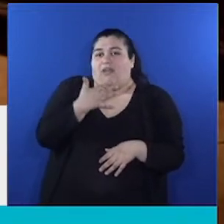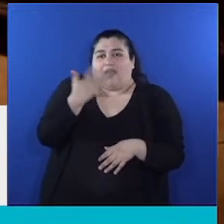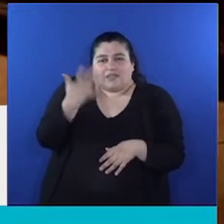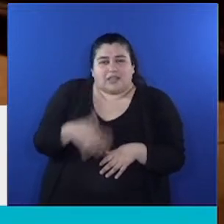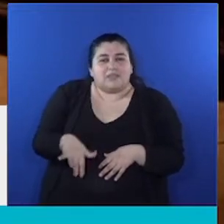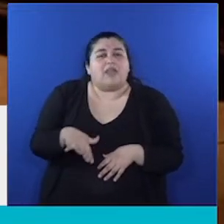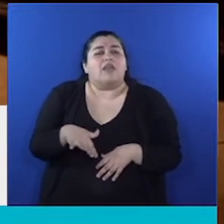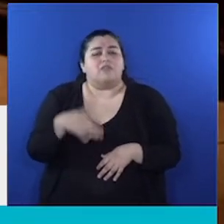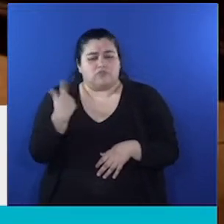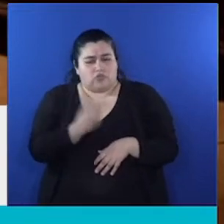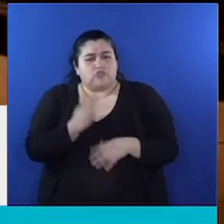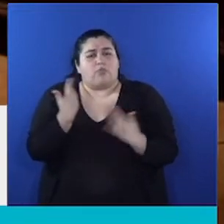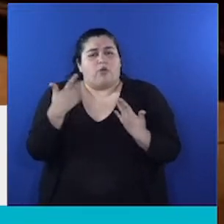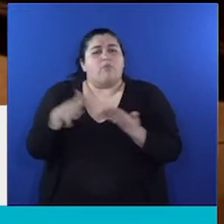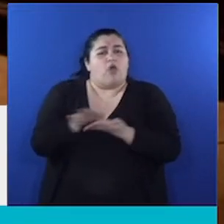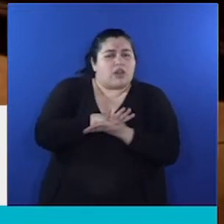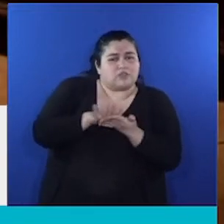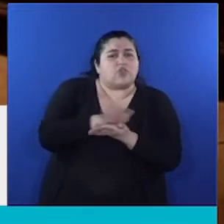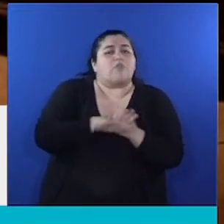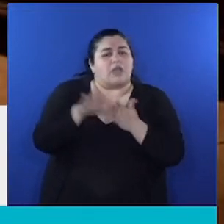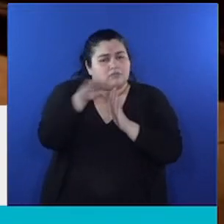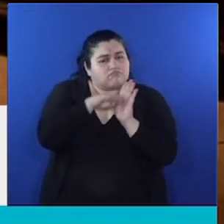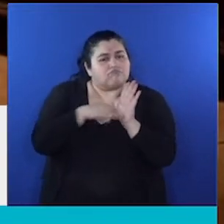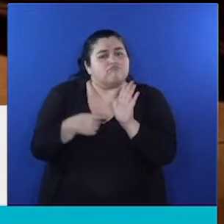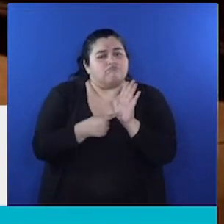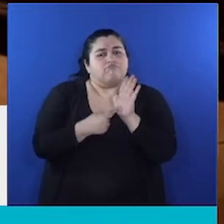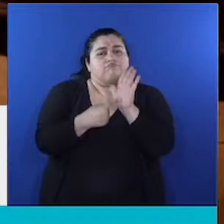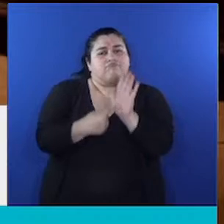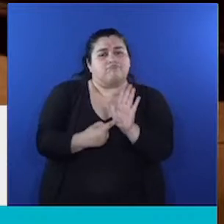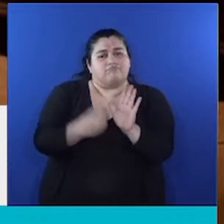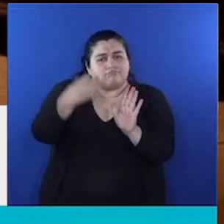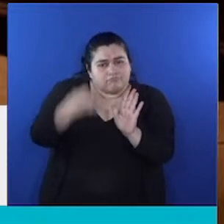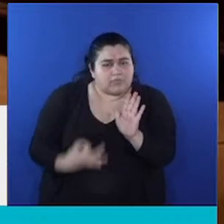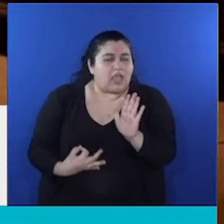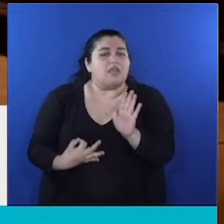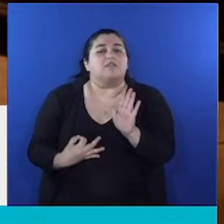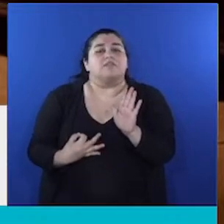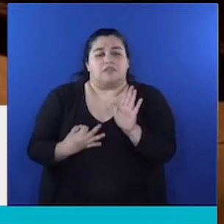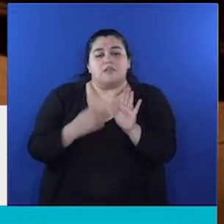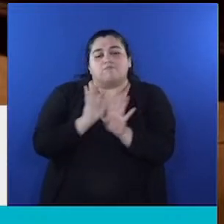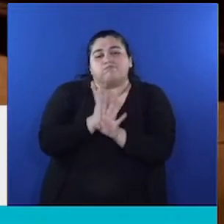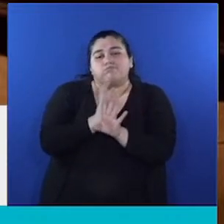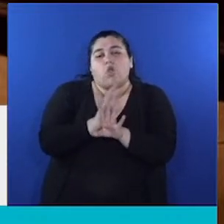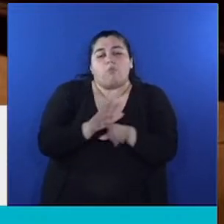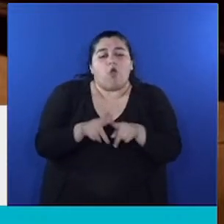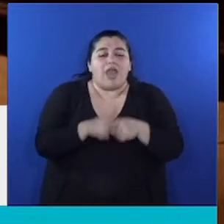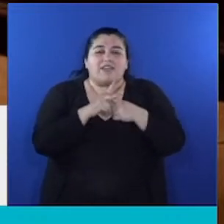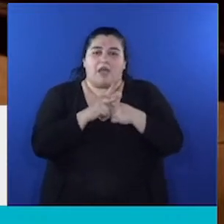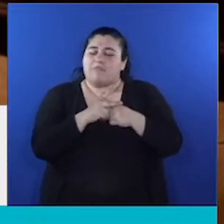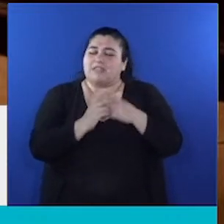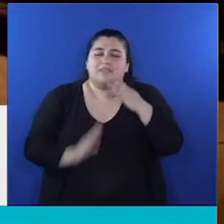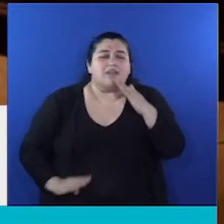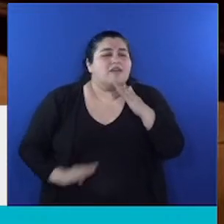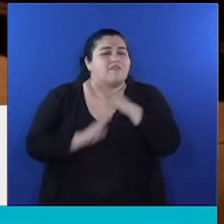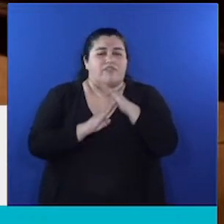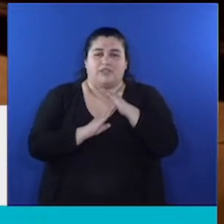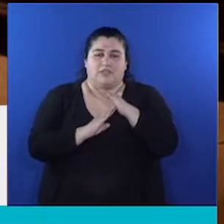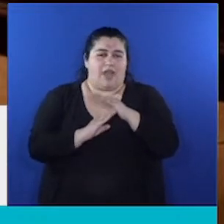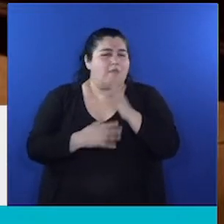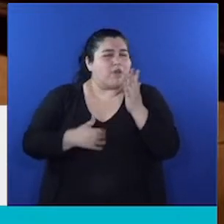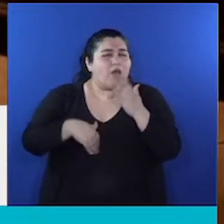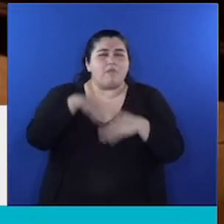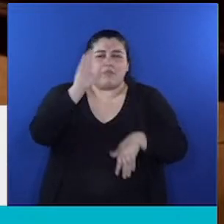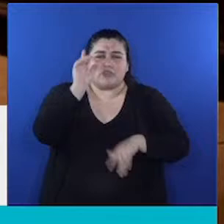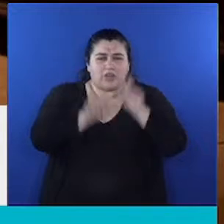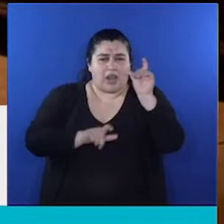podido resolver, al menos normativamente, construyendo una herramienta que es realmente central para muchísimas personas en